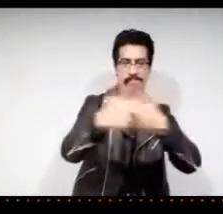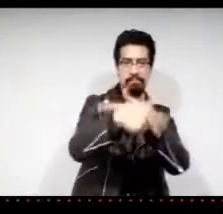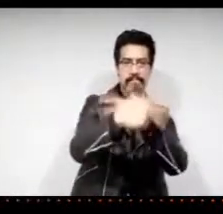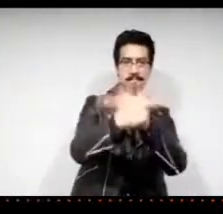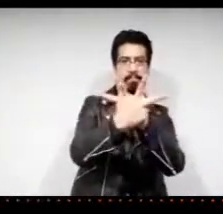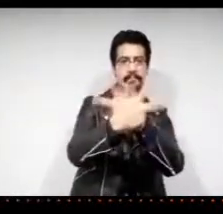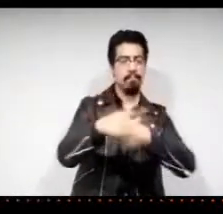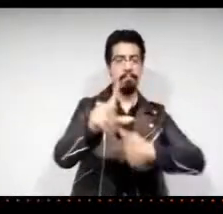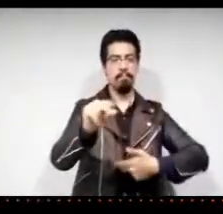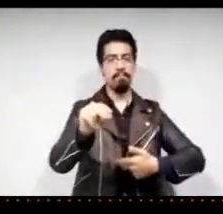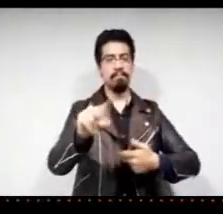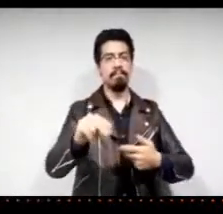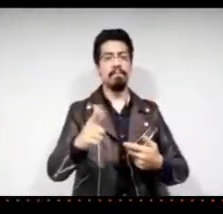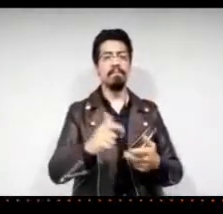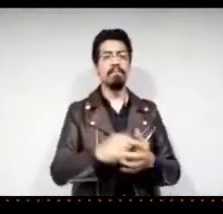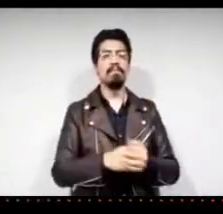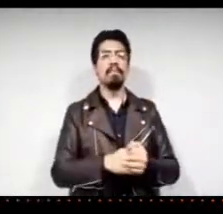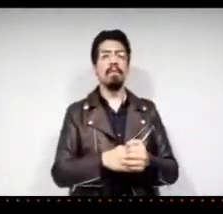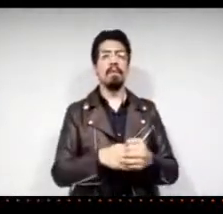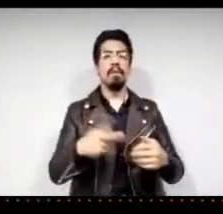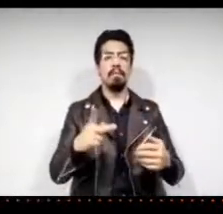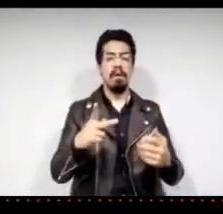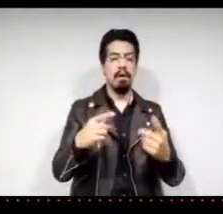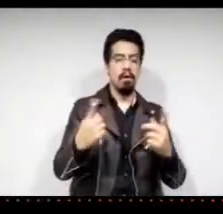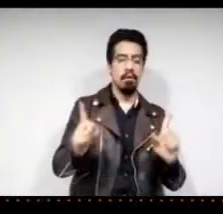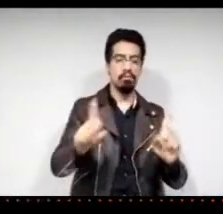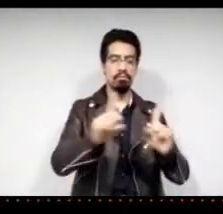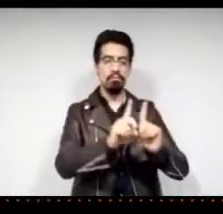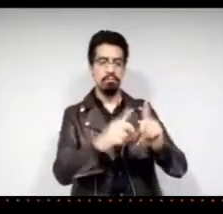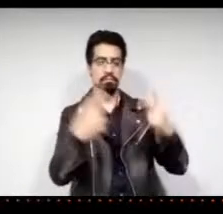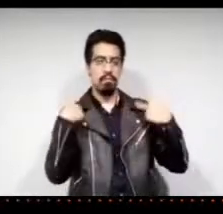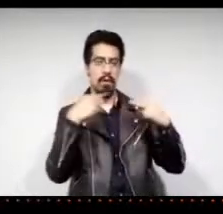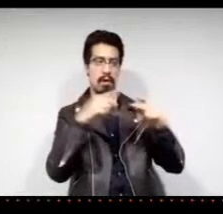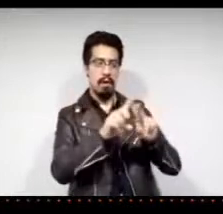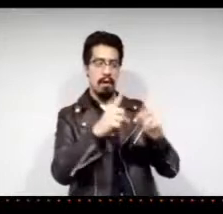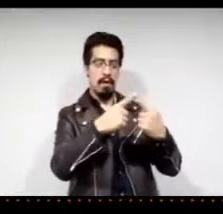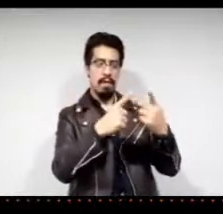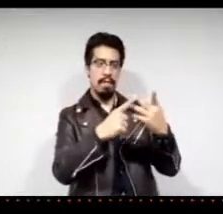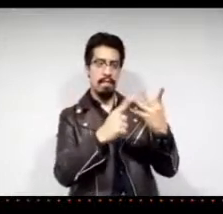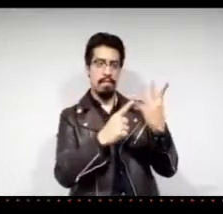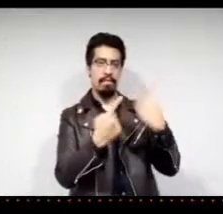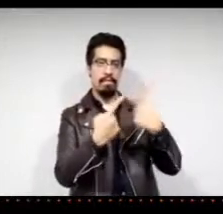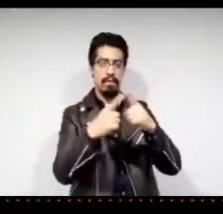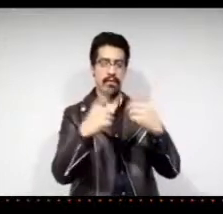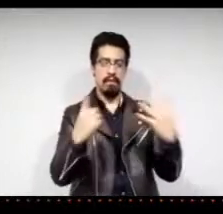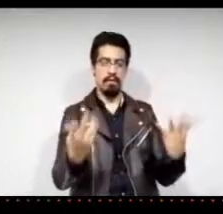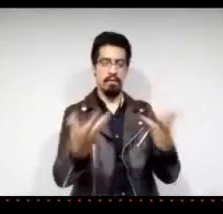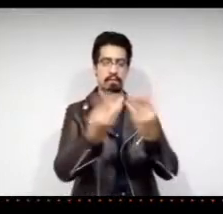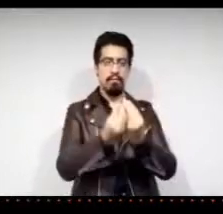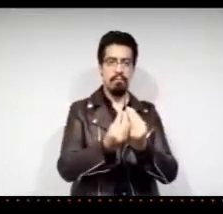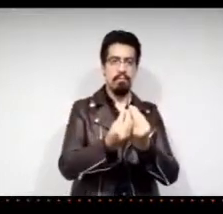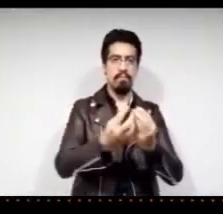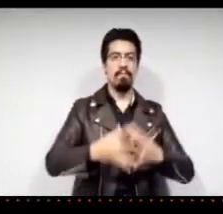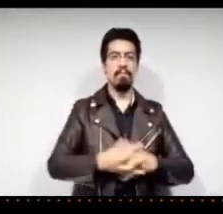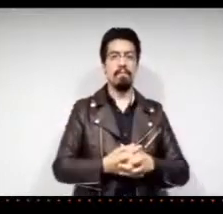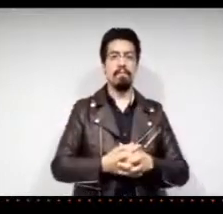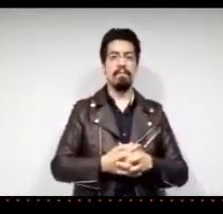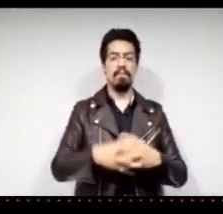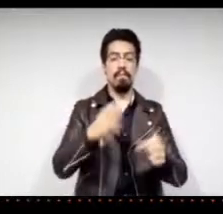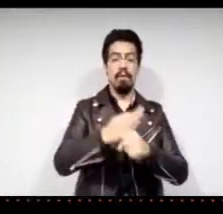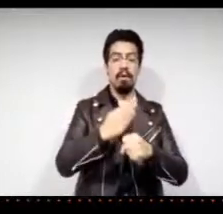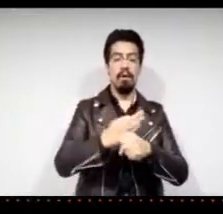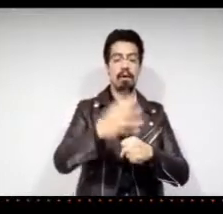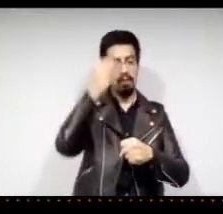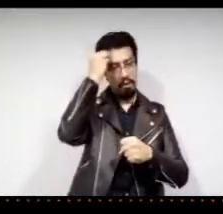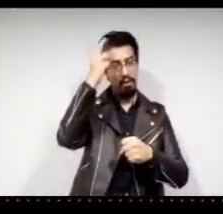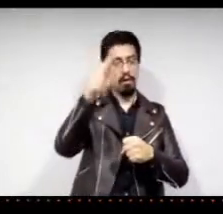Y esa parte del componente pedagógico y todos los otros elementos que hay que articular. Pues pasemos la palabra al doctor